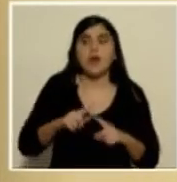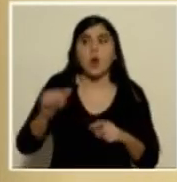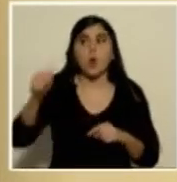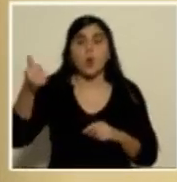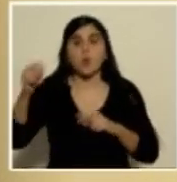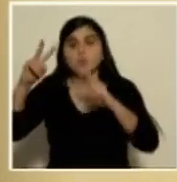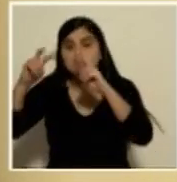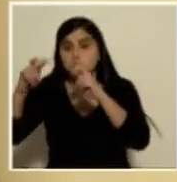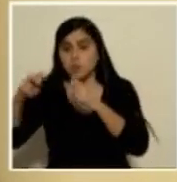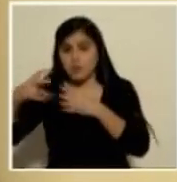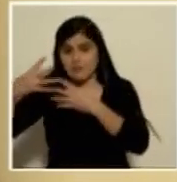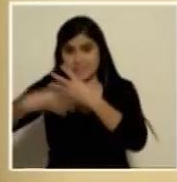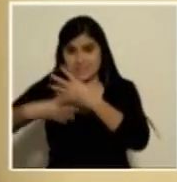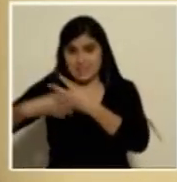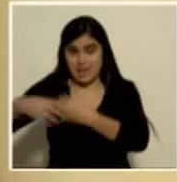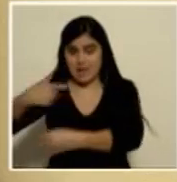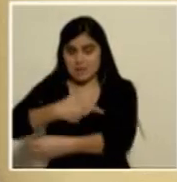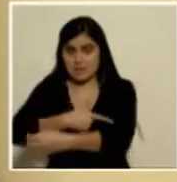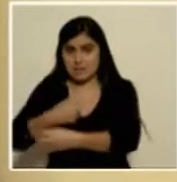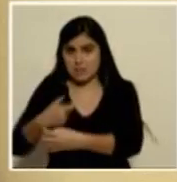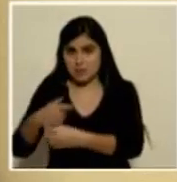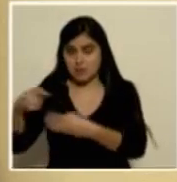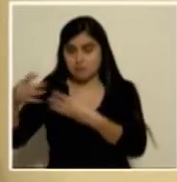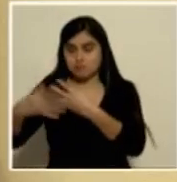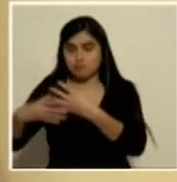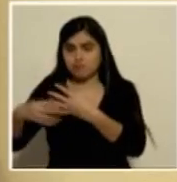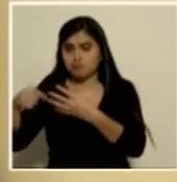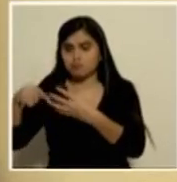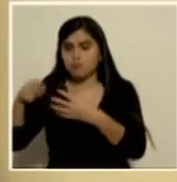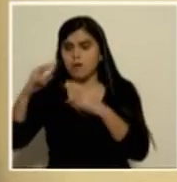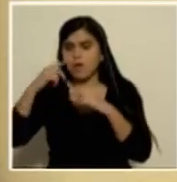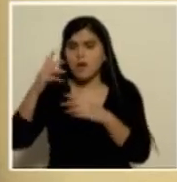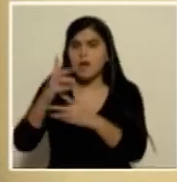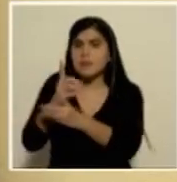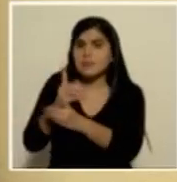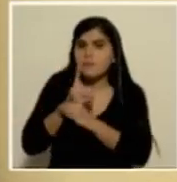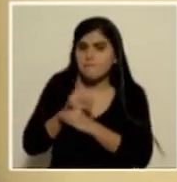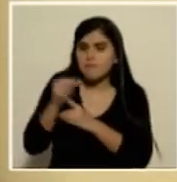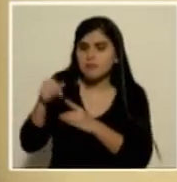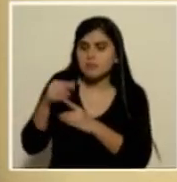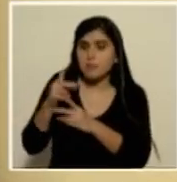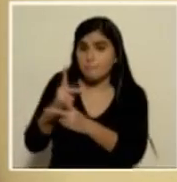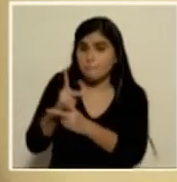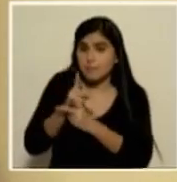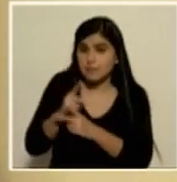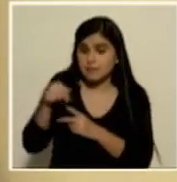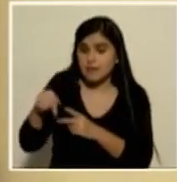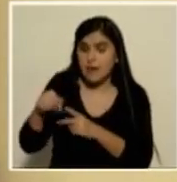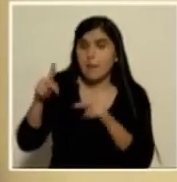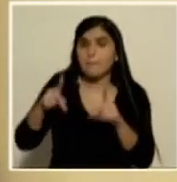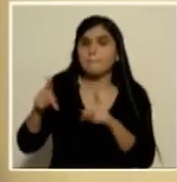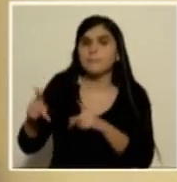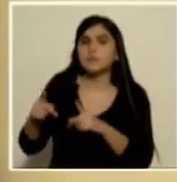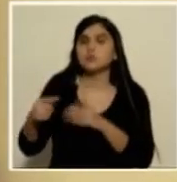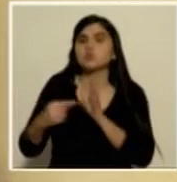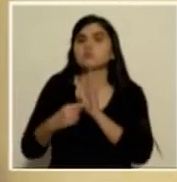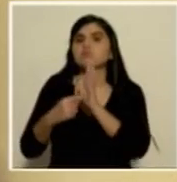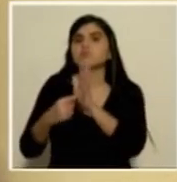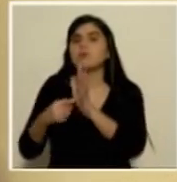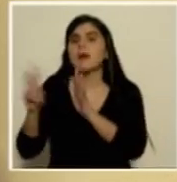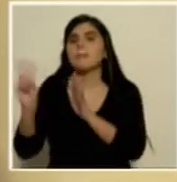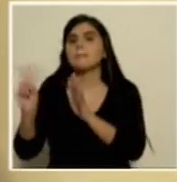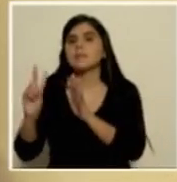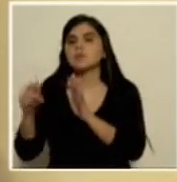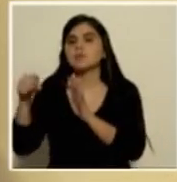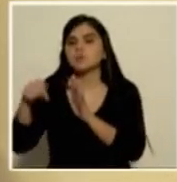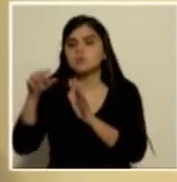través de sangre que se obtienen, que lo que detectan son las defensas, los anticuerpos que las personas generan ante la presencia del virus, esas